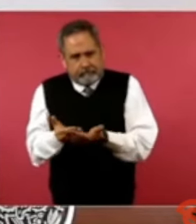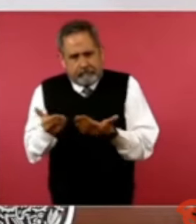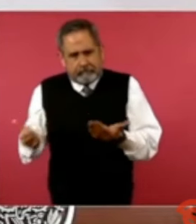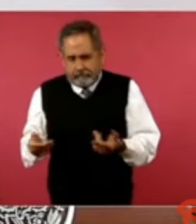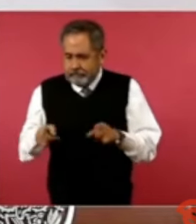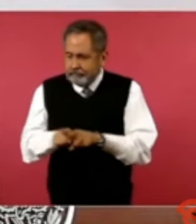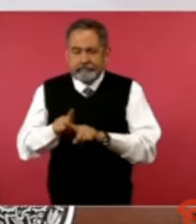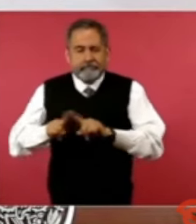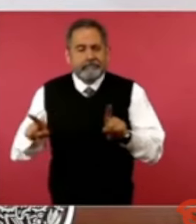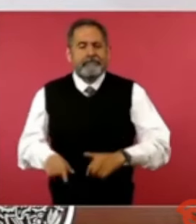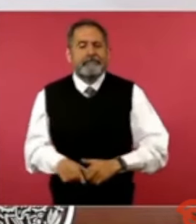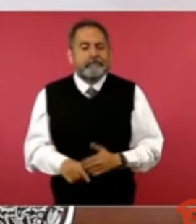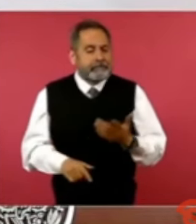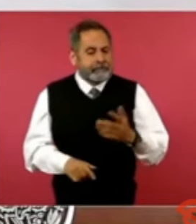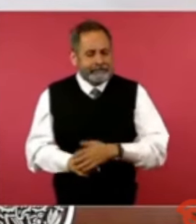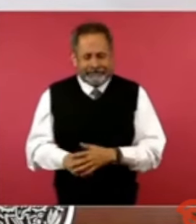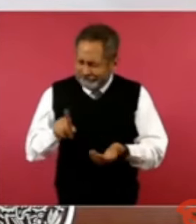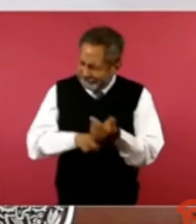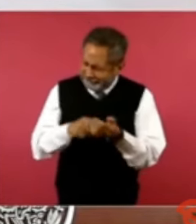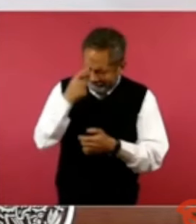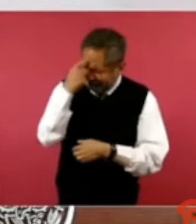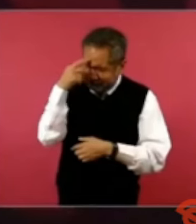ahora es